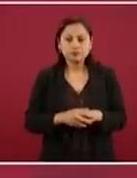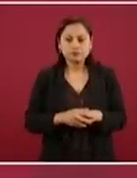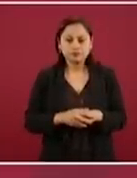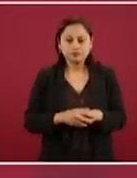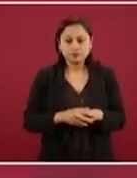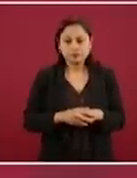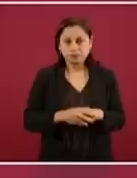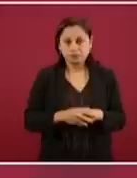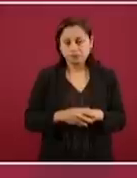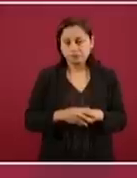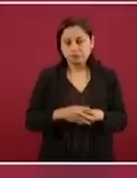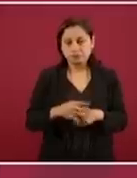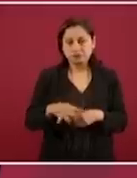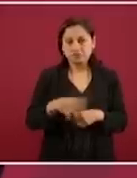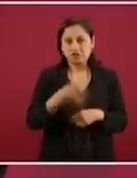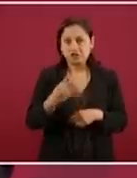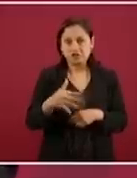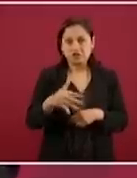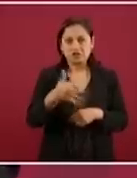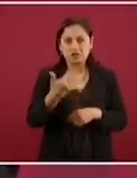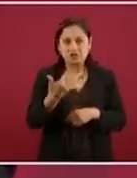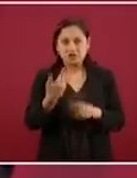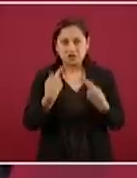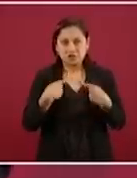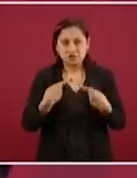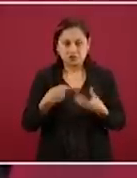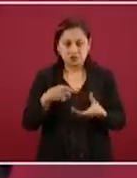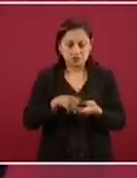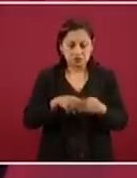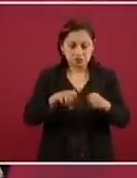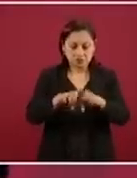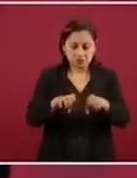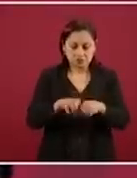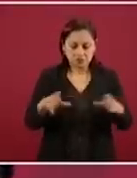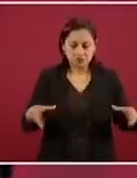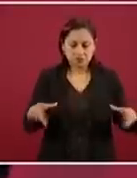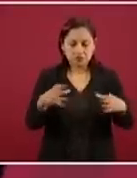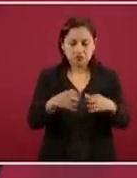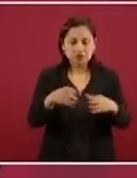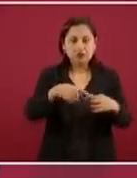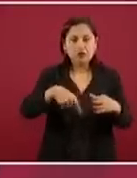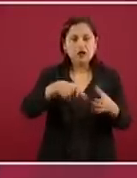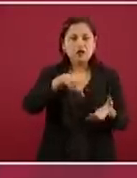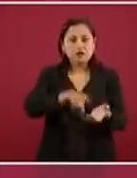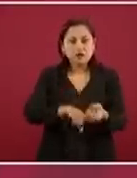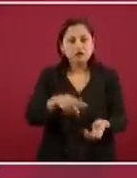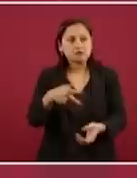15 miembros del gabinete eran 8 mujeres